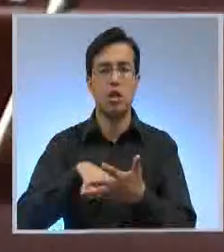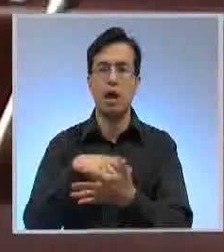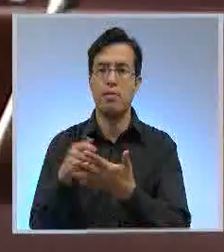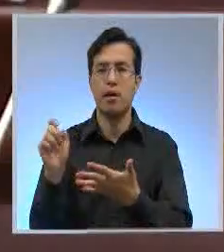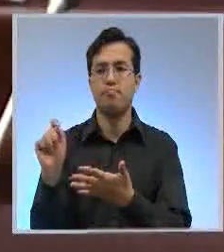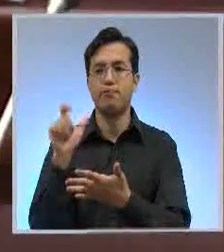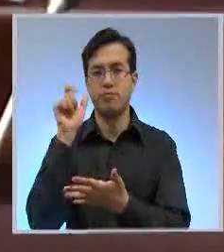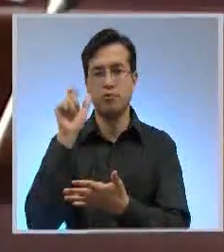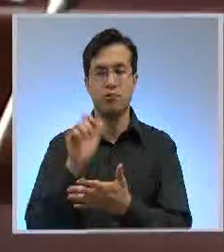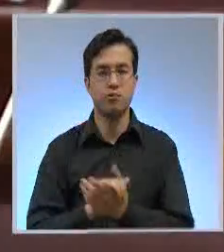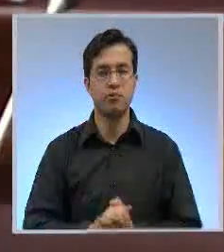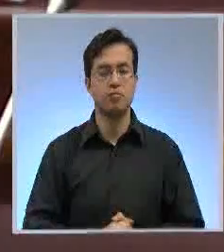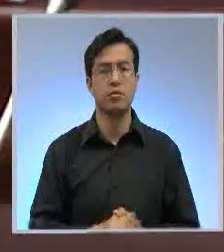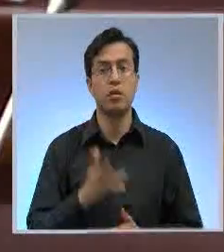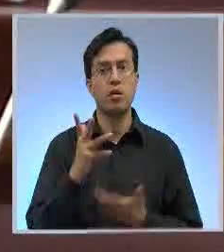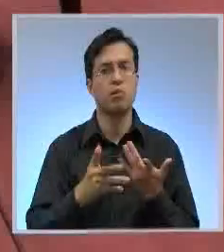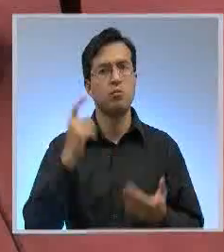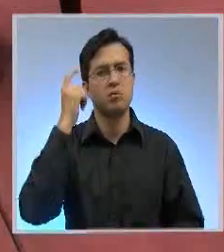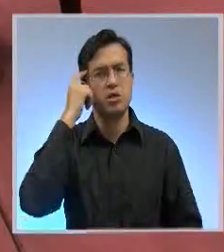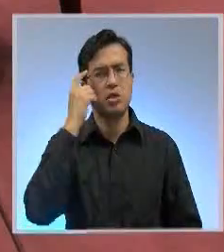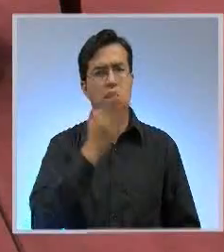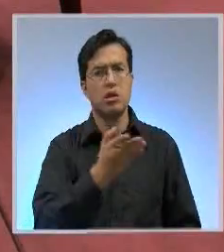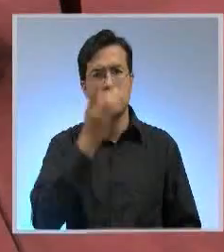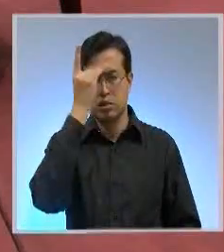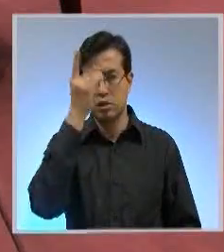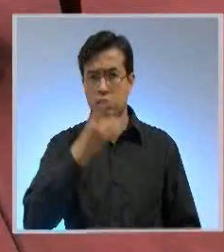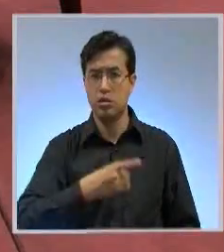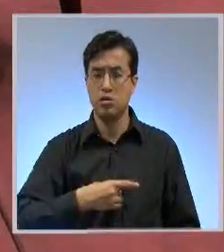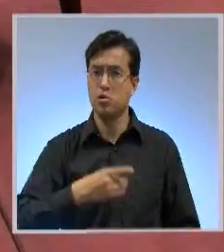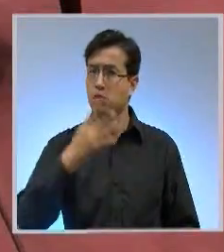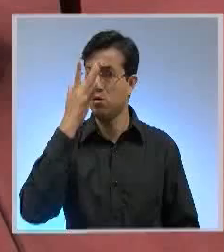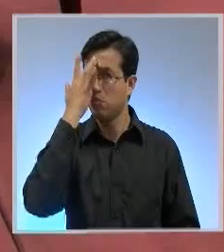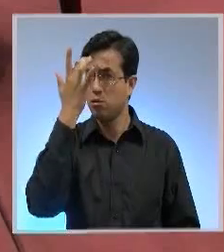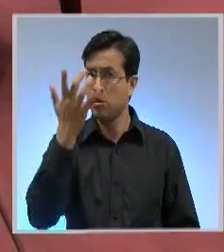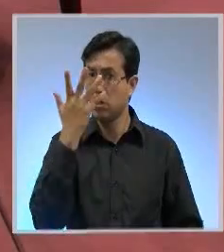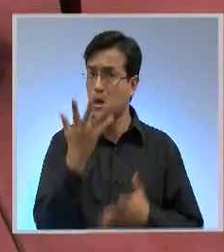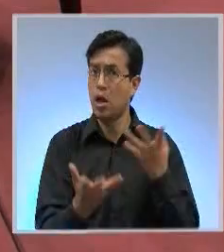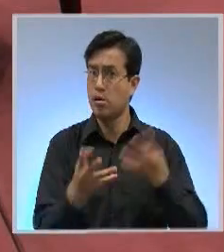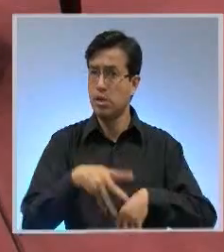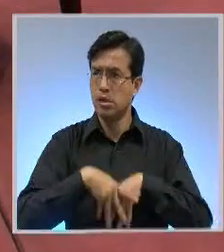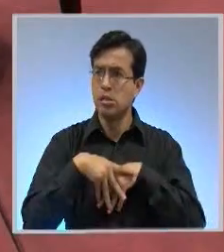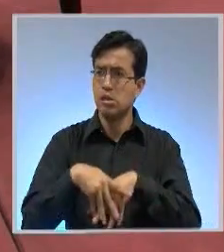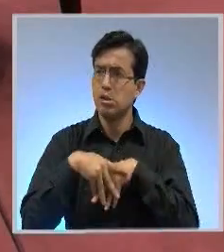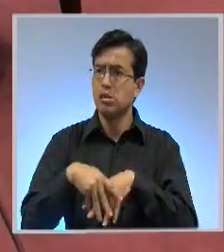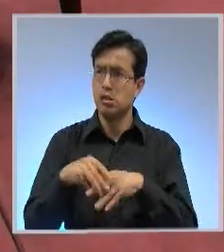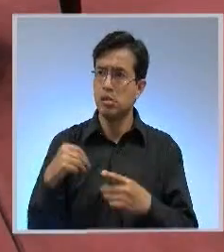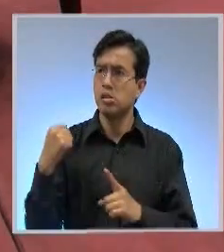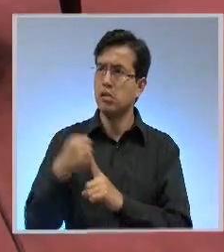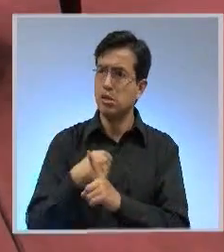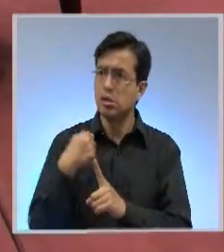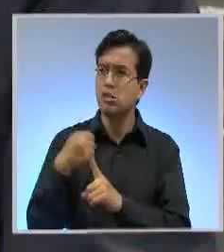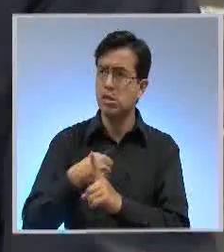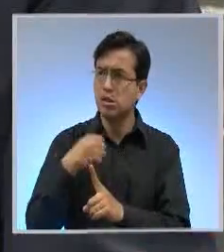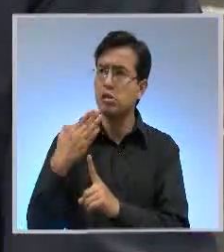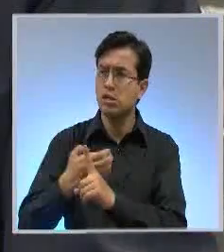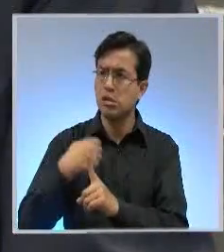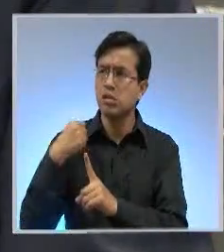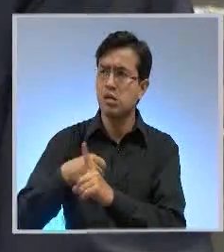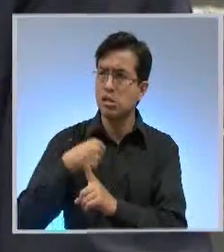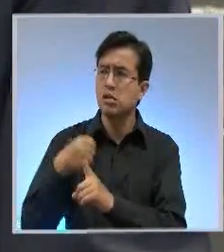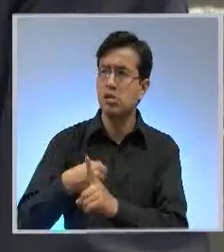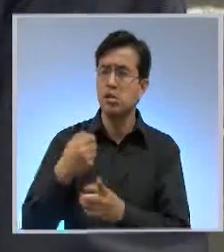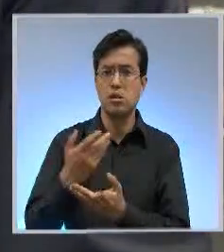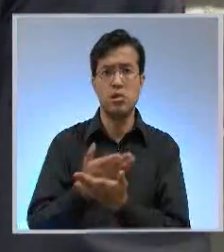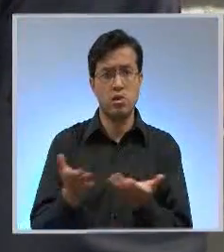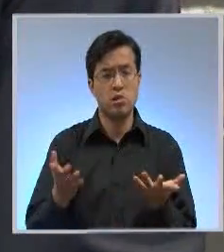bastante alta. En esa perspectiva entiendo que la comisión también ha tenido distintas observaciones de los